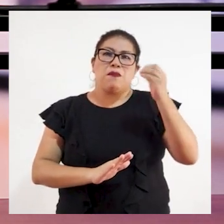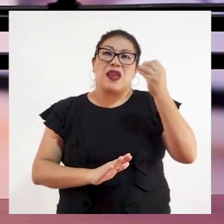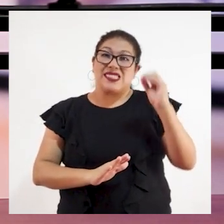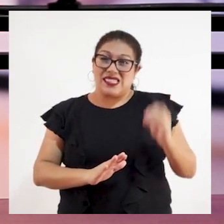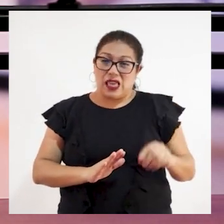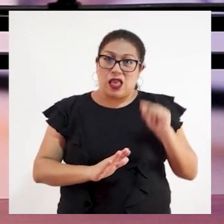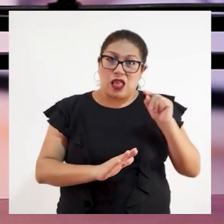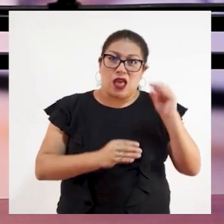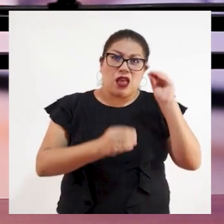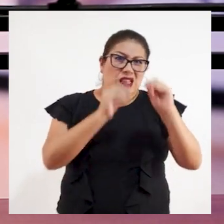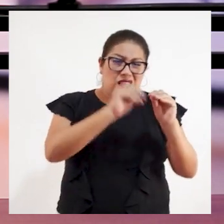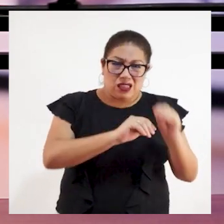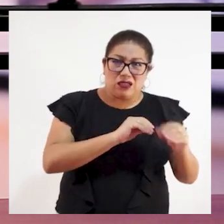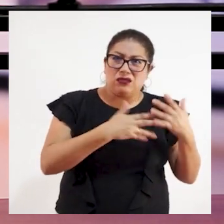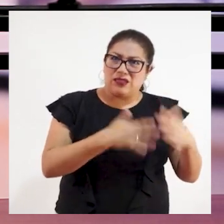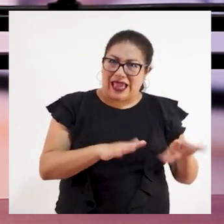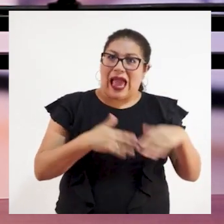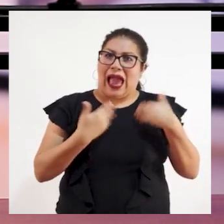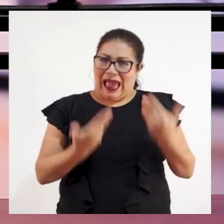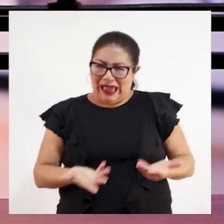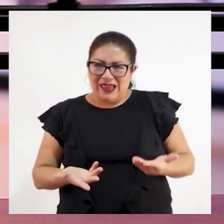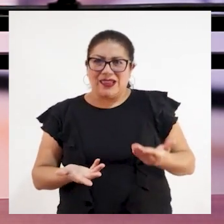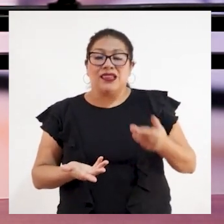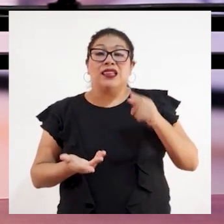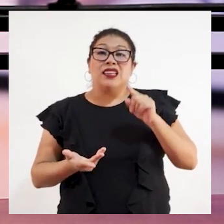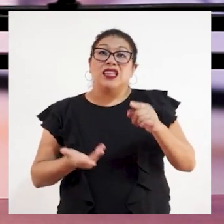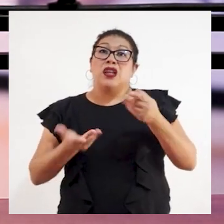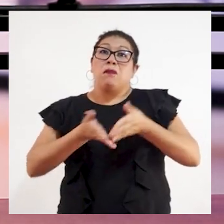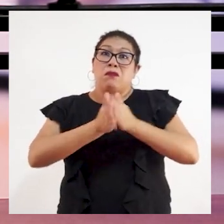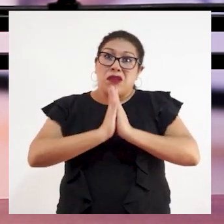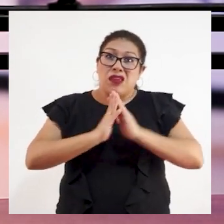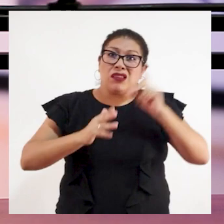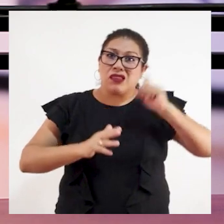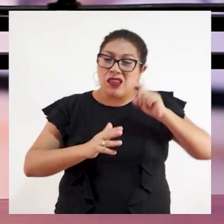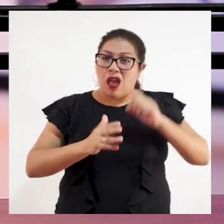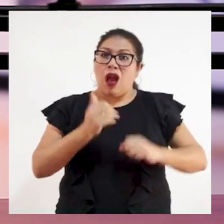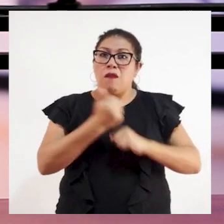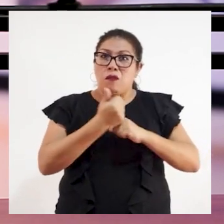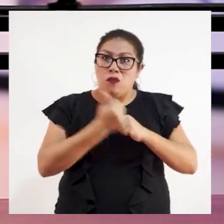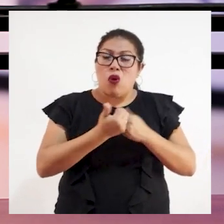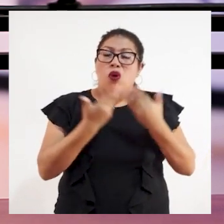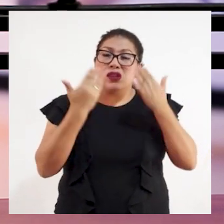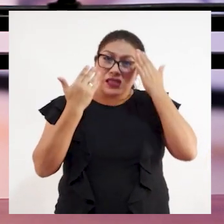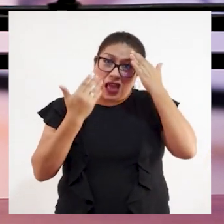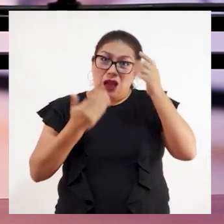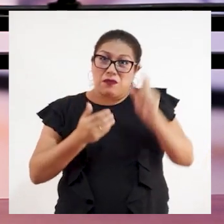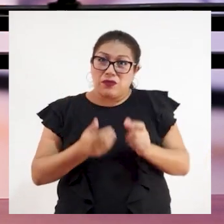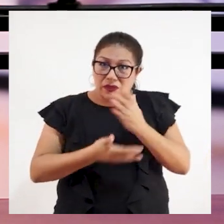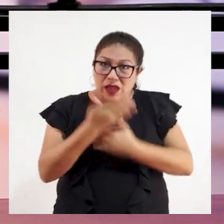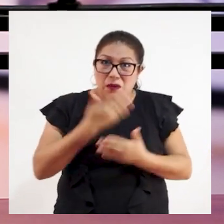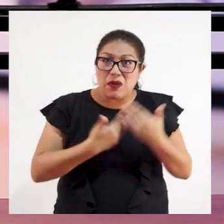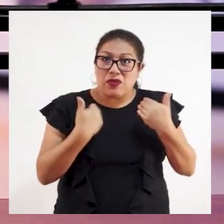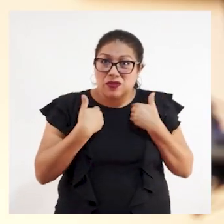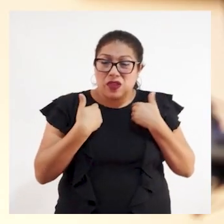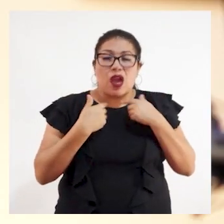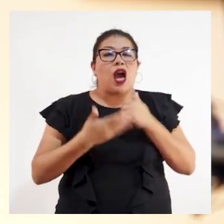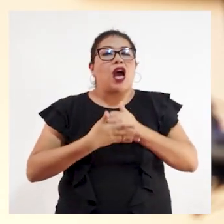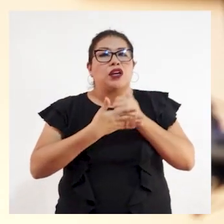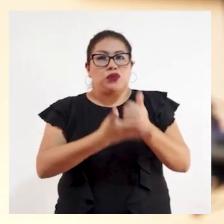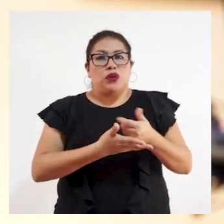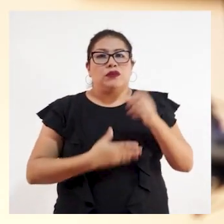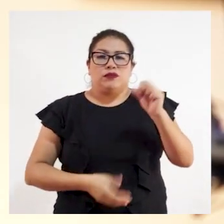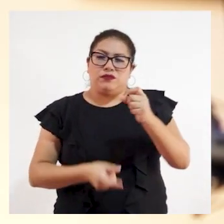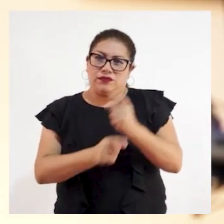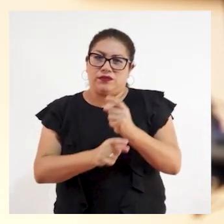ser expeditiva, un poco más rápida cuando se trata de una persona o de un niño con discapacidad, ¿sí?